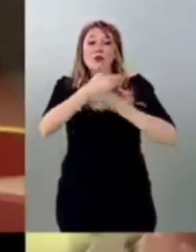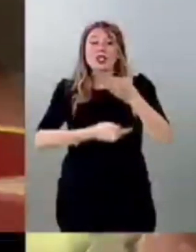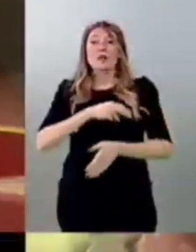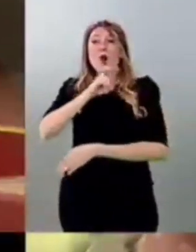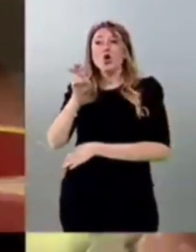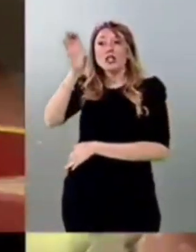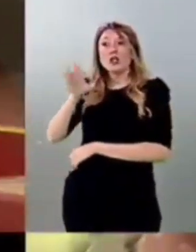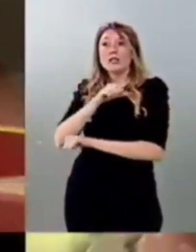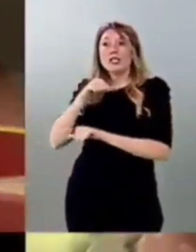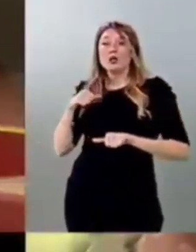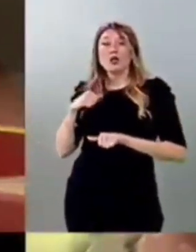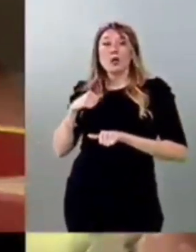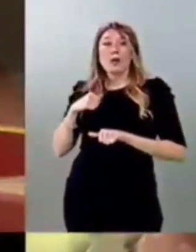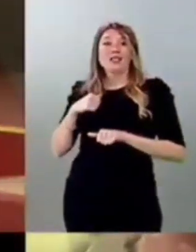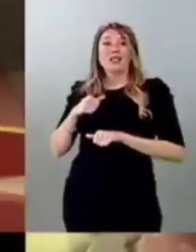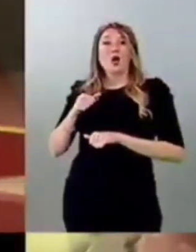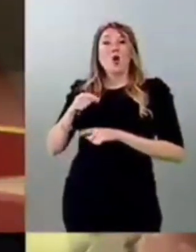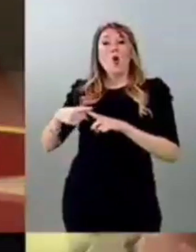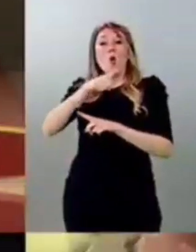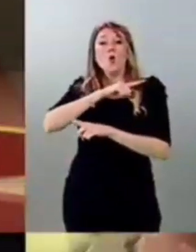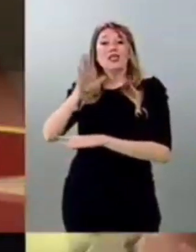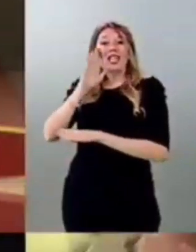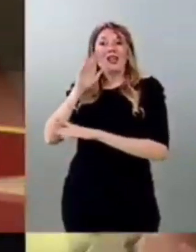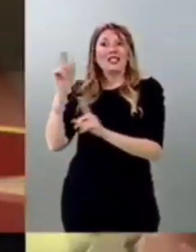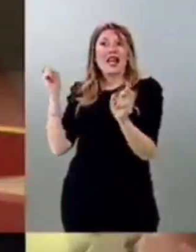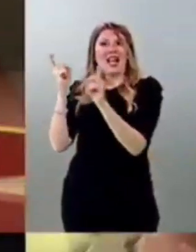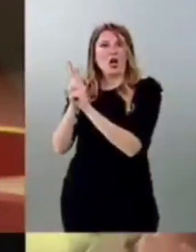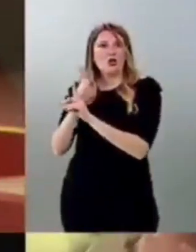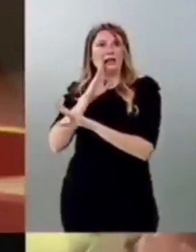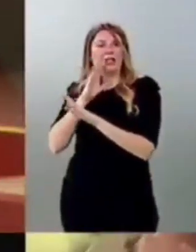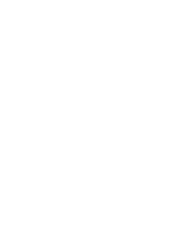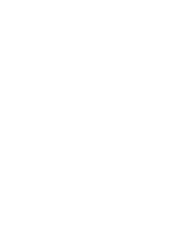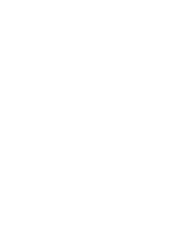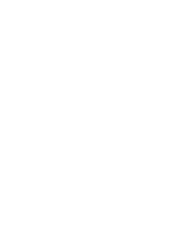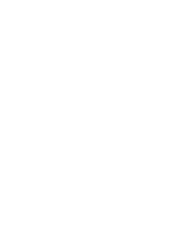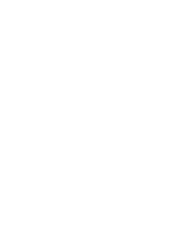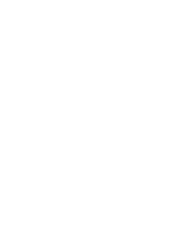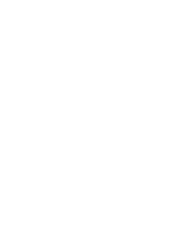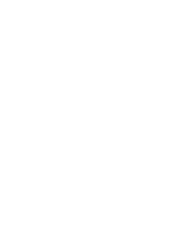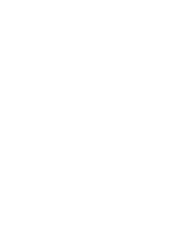ultraderecha precisamente van en contra de potenciar esos servicios básicos y derechos sociales.